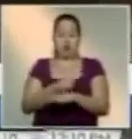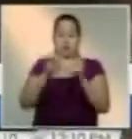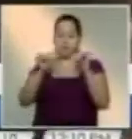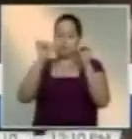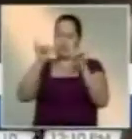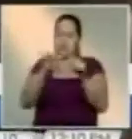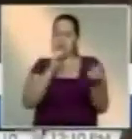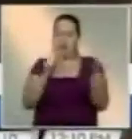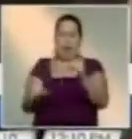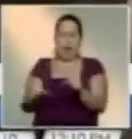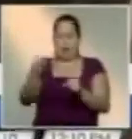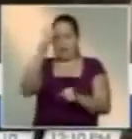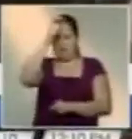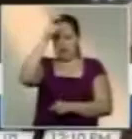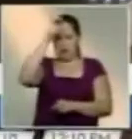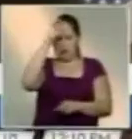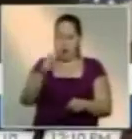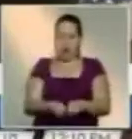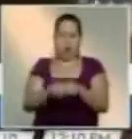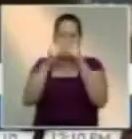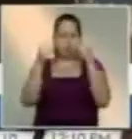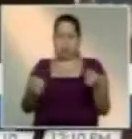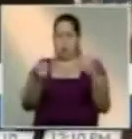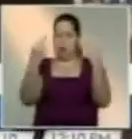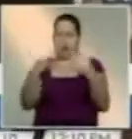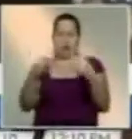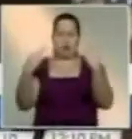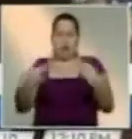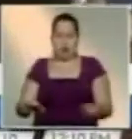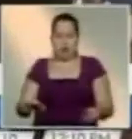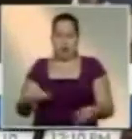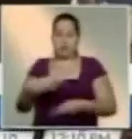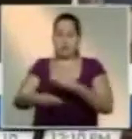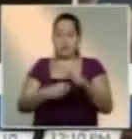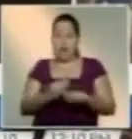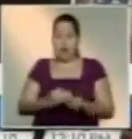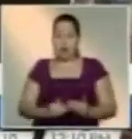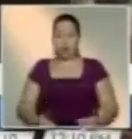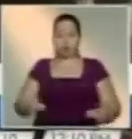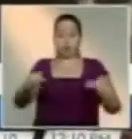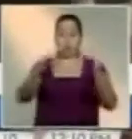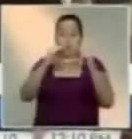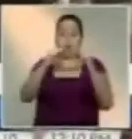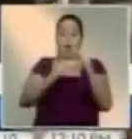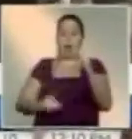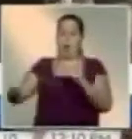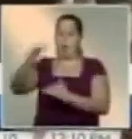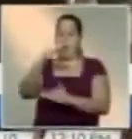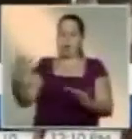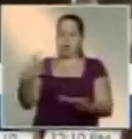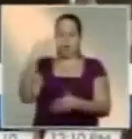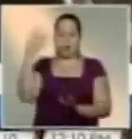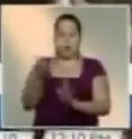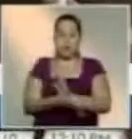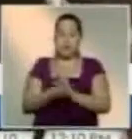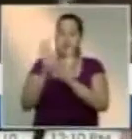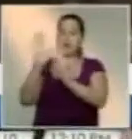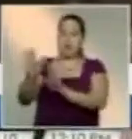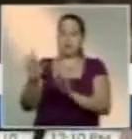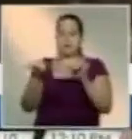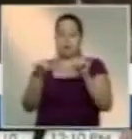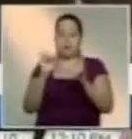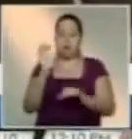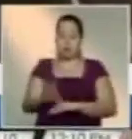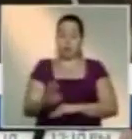Falcón, que las rupturas son naturales y ocurren cuando el nivel está muy alto. Bueno, eso es lo que está pasando en